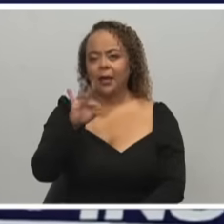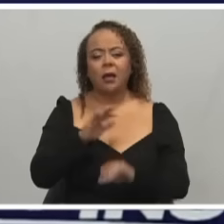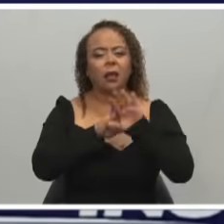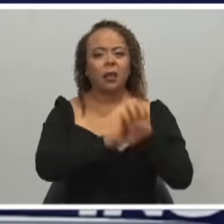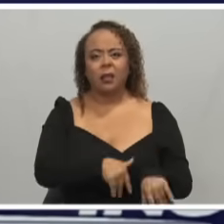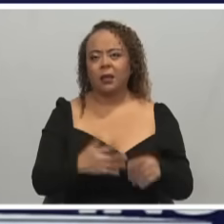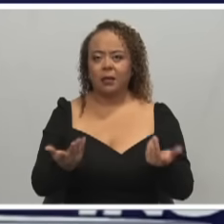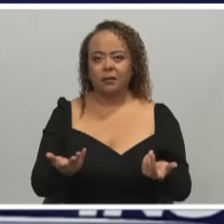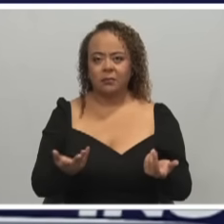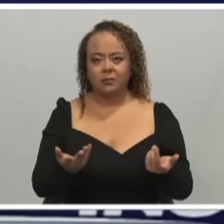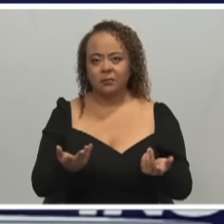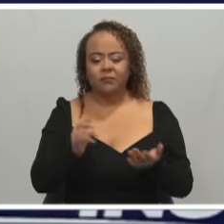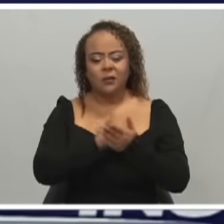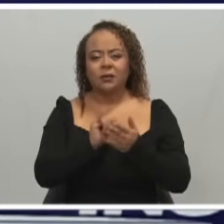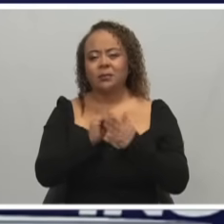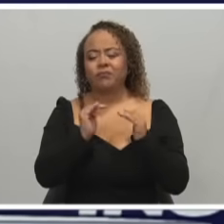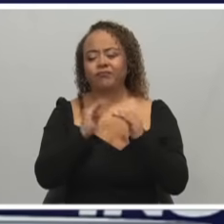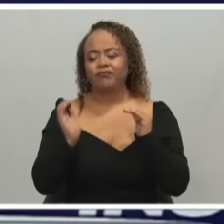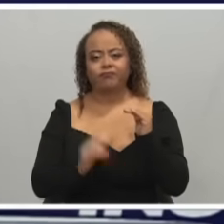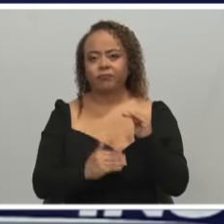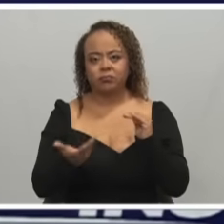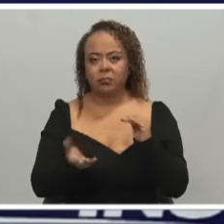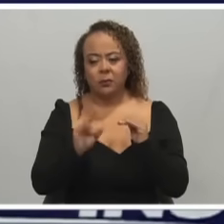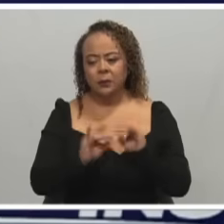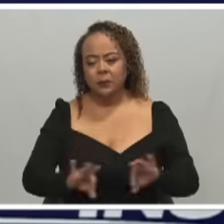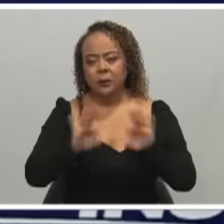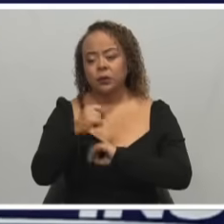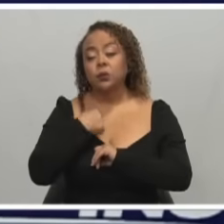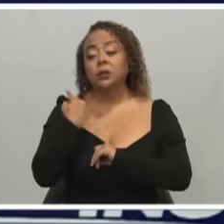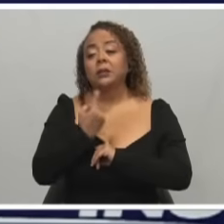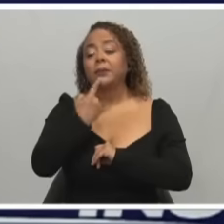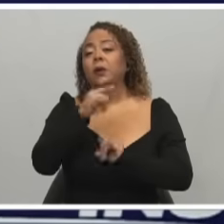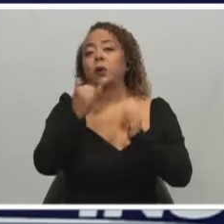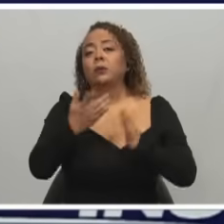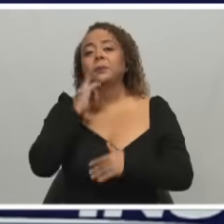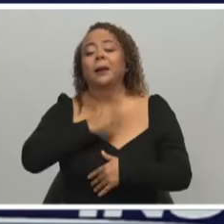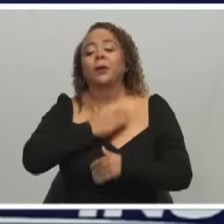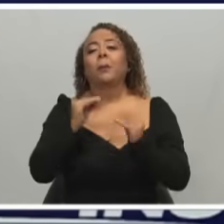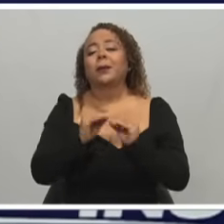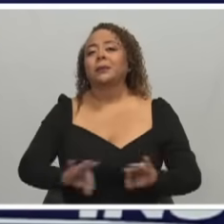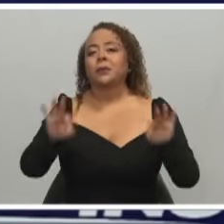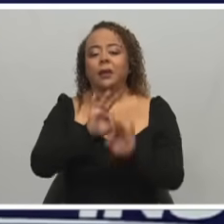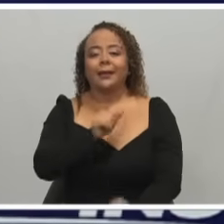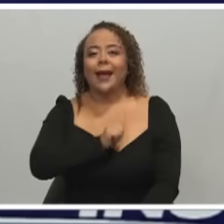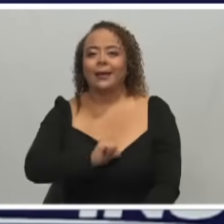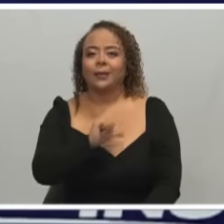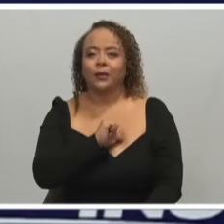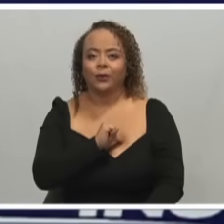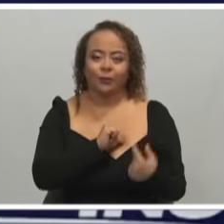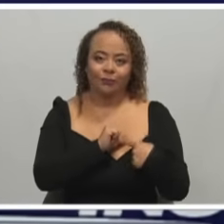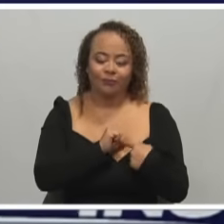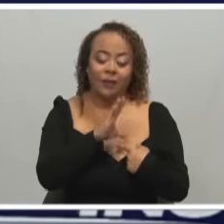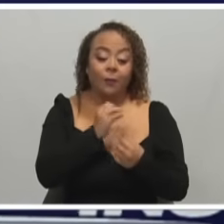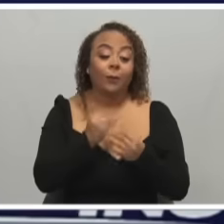veces la táctica queda en una cuestión de segundo plano porque como yo siempre le digo a los jugadores para mí lo más importante es la actitud y muchas veces